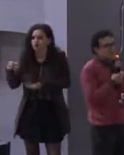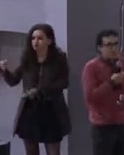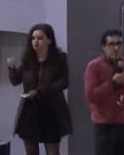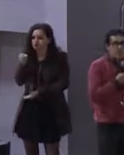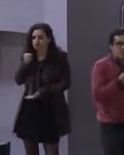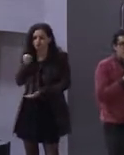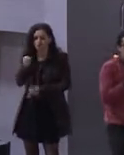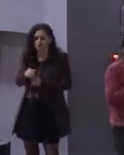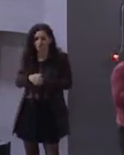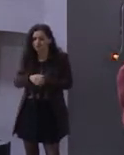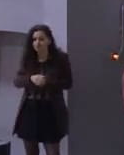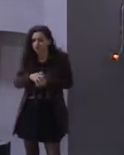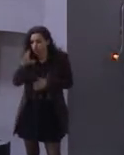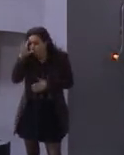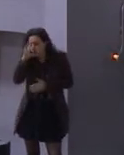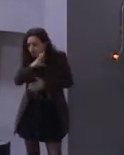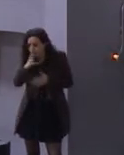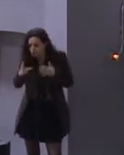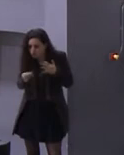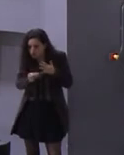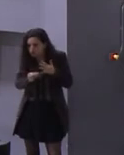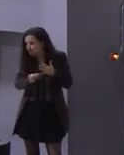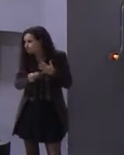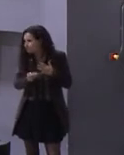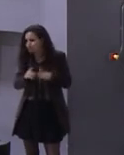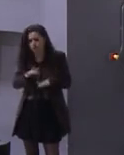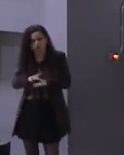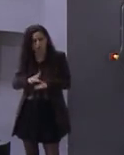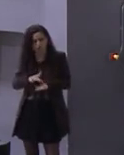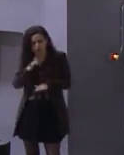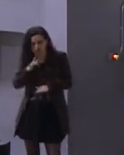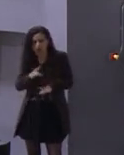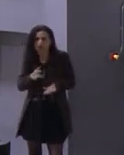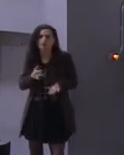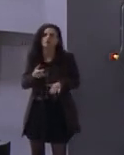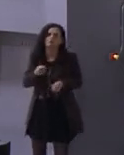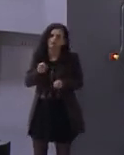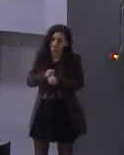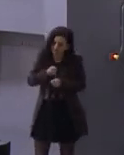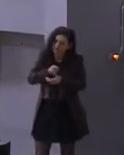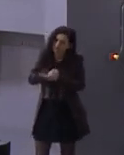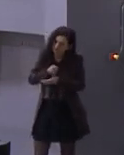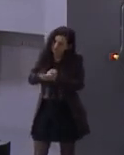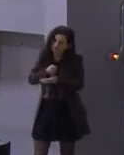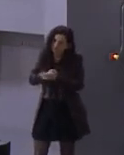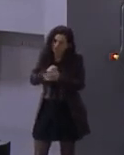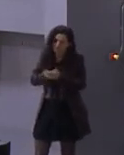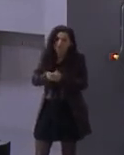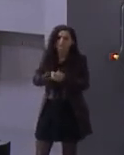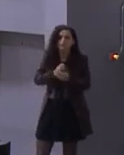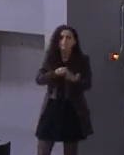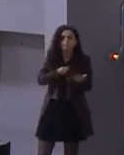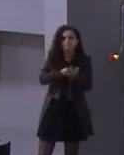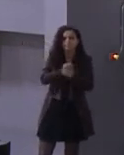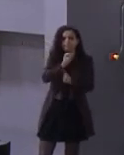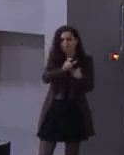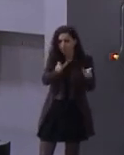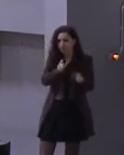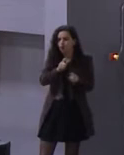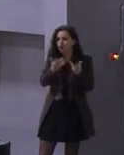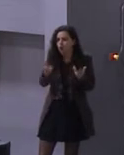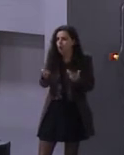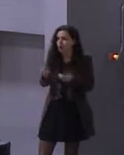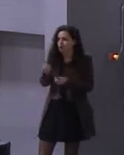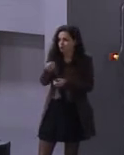nación. Conclusión, debemos seguir cubriendo el tema del personal con recursos